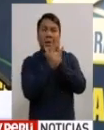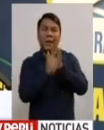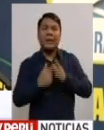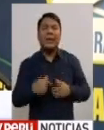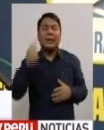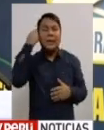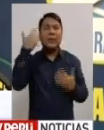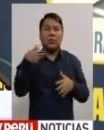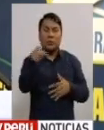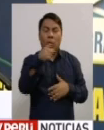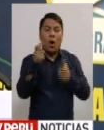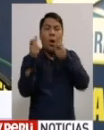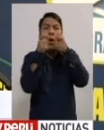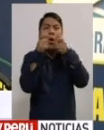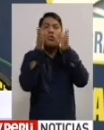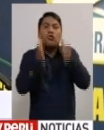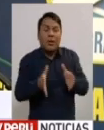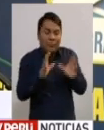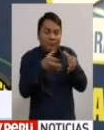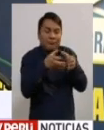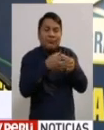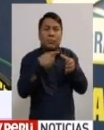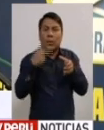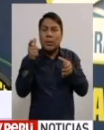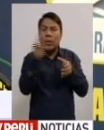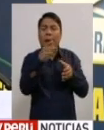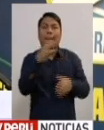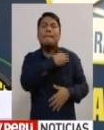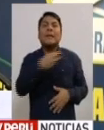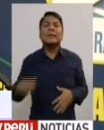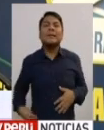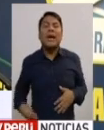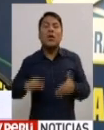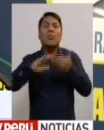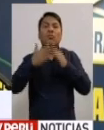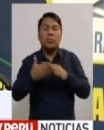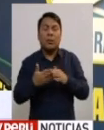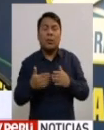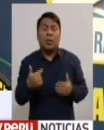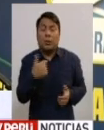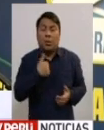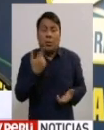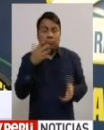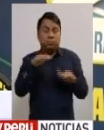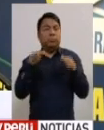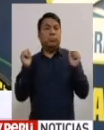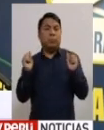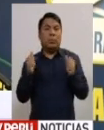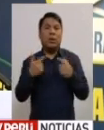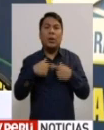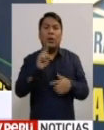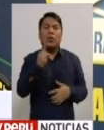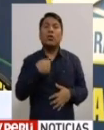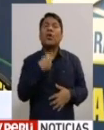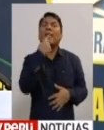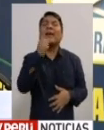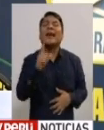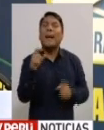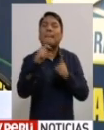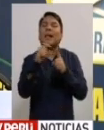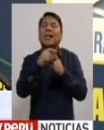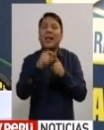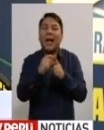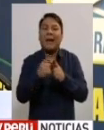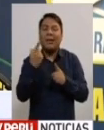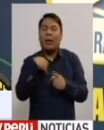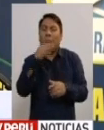la Contraloría y el Ministerio Público, es un tema totalmente ajeno a mí. Yo no he mencionado la palabra imbécil, jamás la hubiera usado